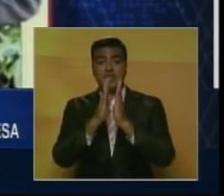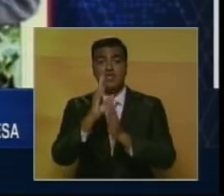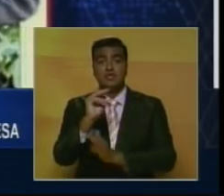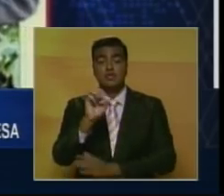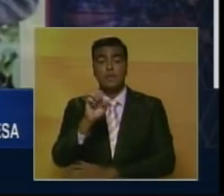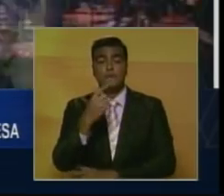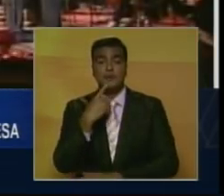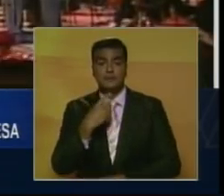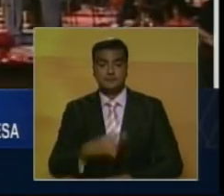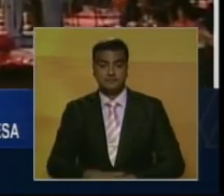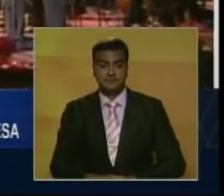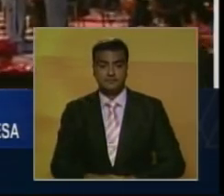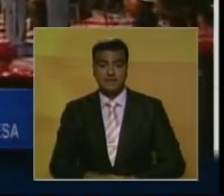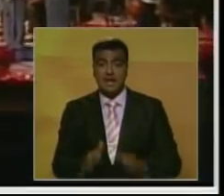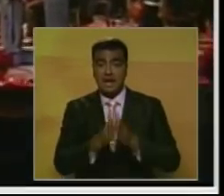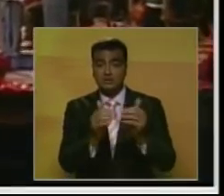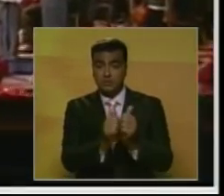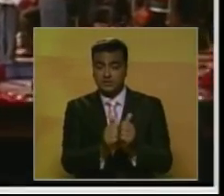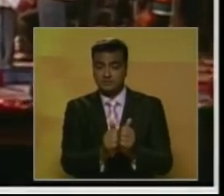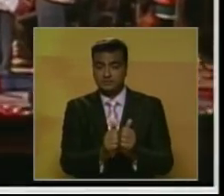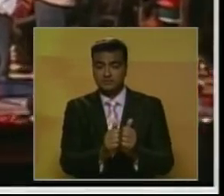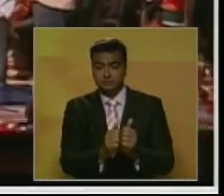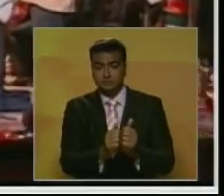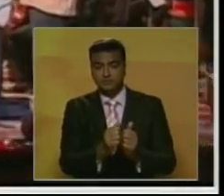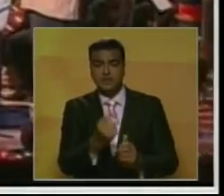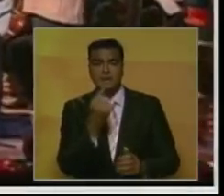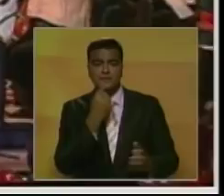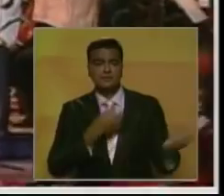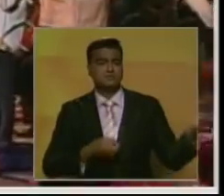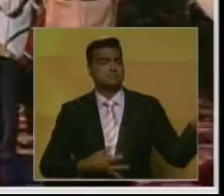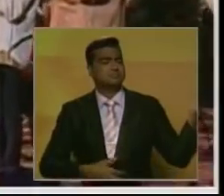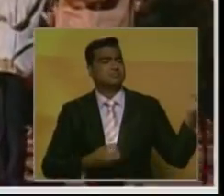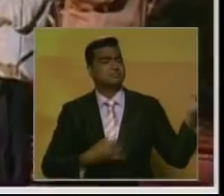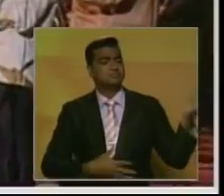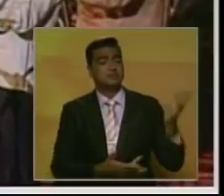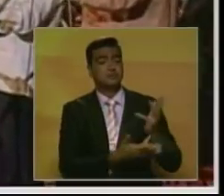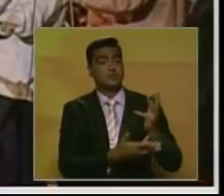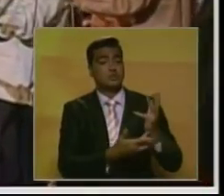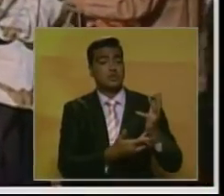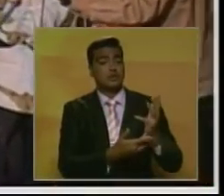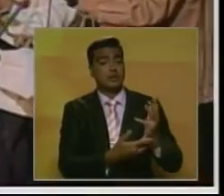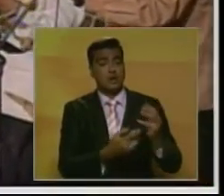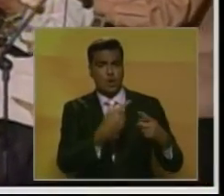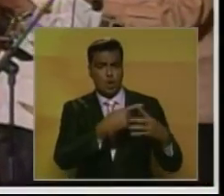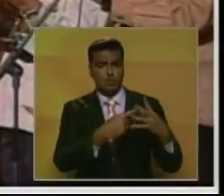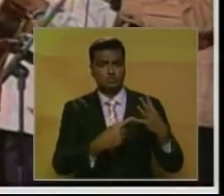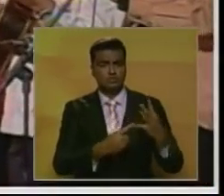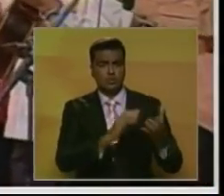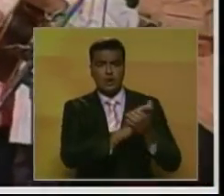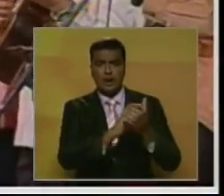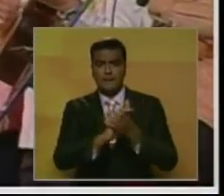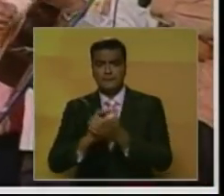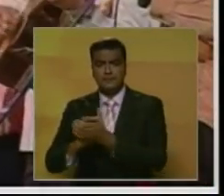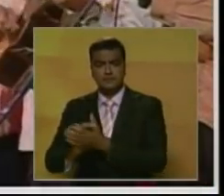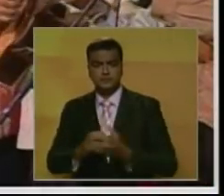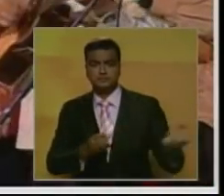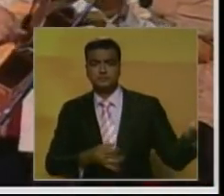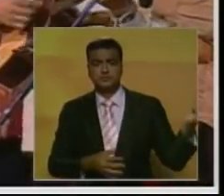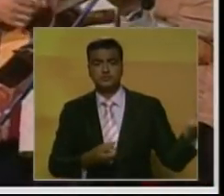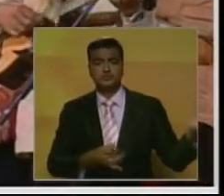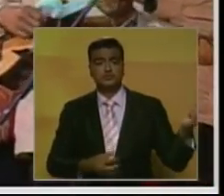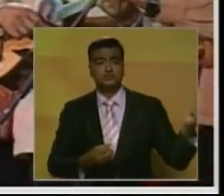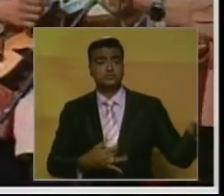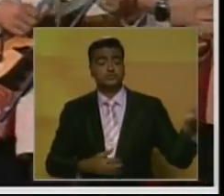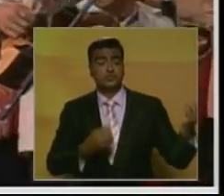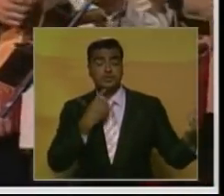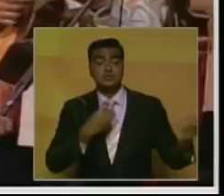estado Anzoátegui. En cuanto a su técnica instrumental, luego de los aportes de Jacinto Pérez y Freddy Reina sobre el cuatro solista, Gamboa desarrolló